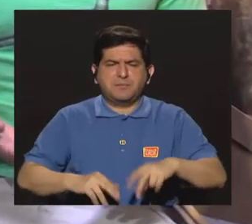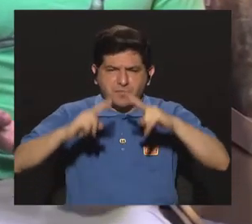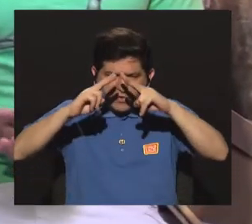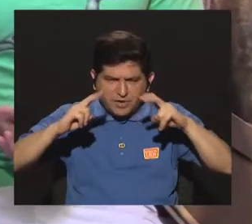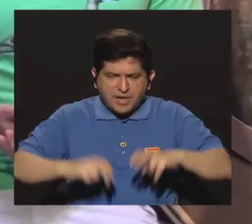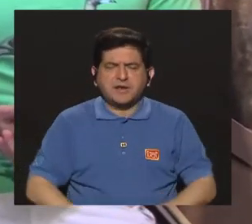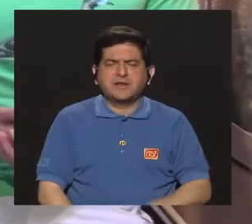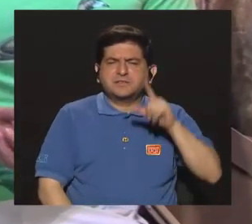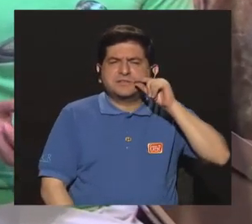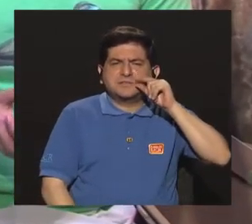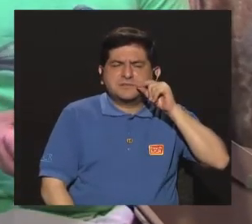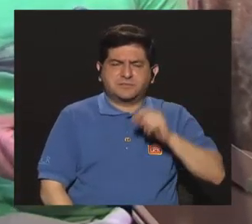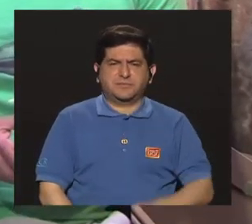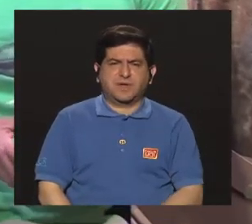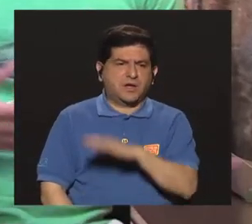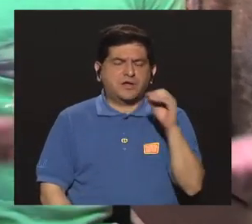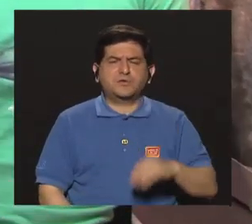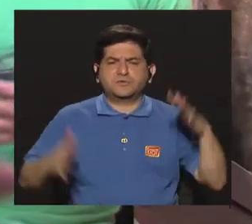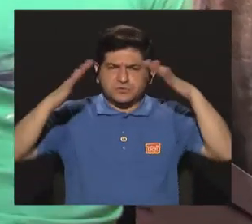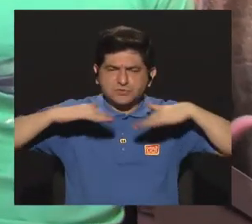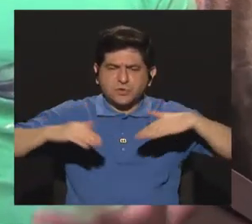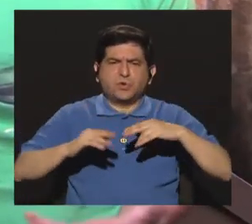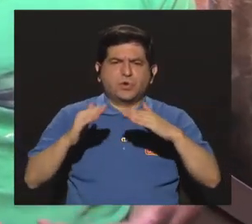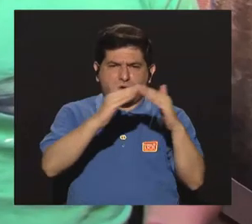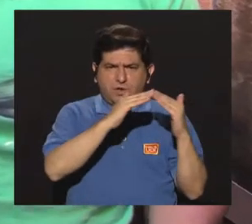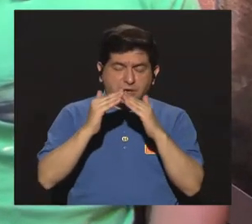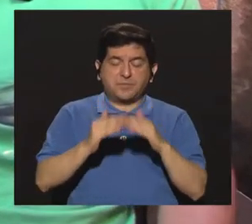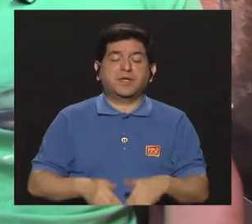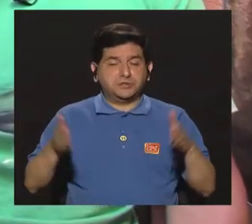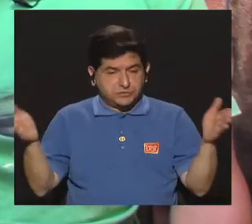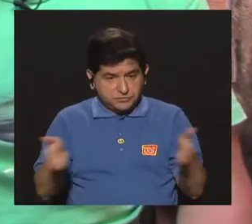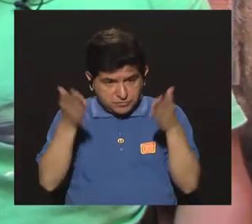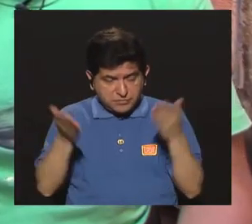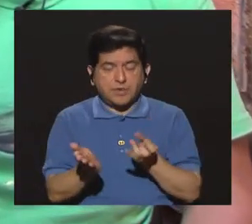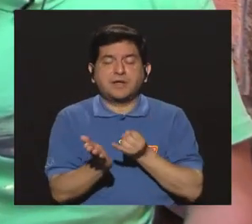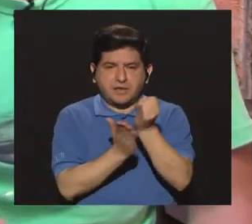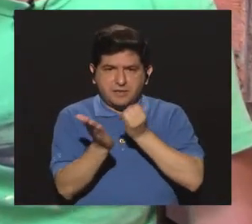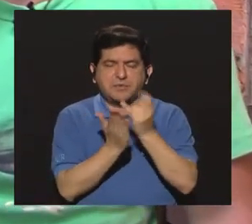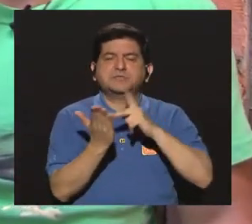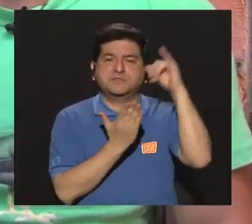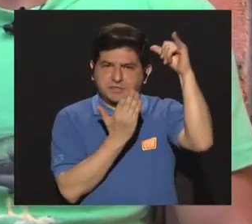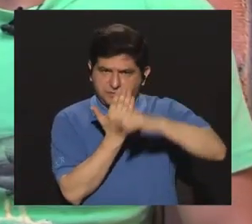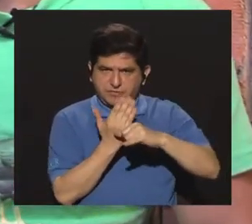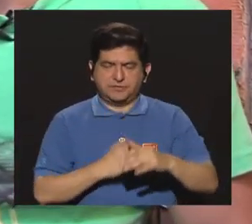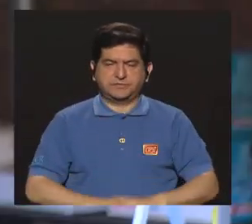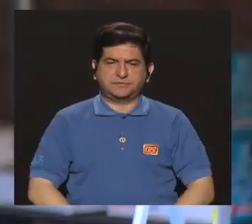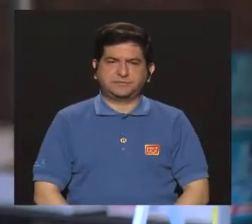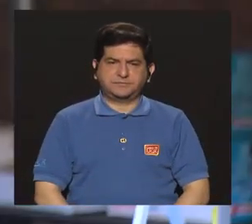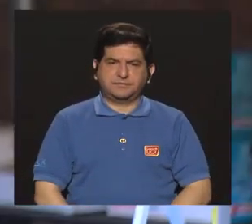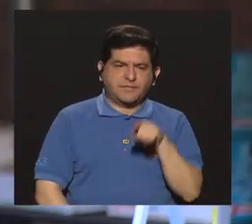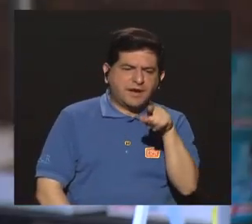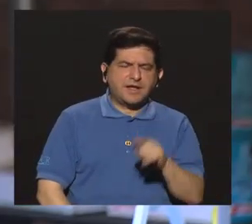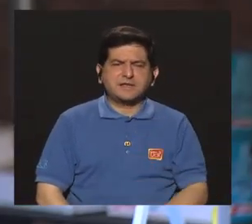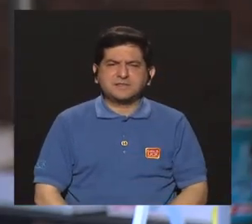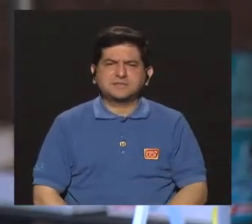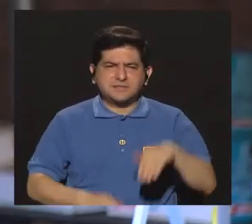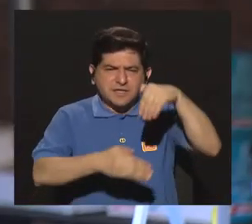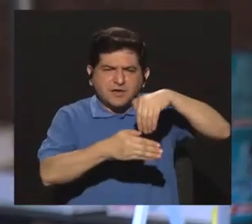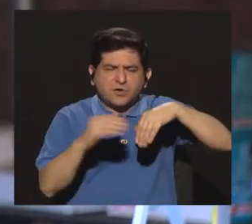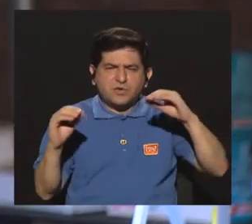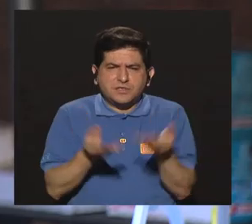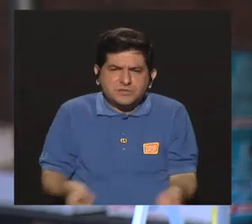la mitología en ecología ambientes urbanos tratamos de incentivar el uso de la colección para investigaciones de proyectos podríamos decir que es la